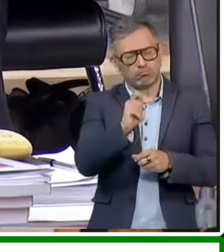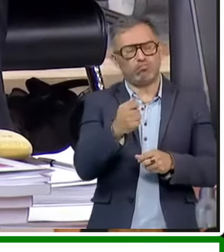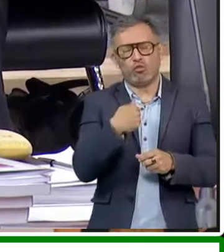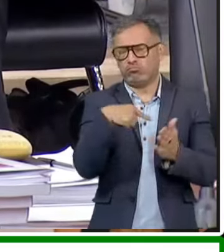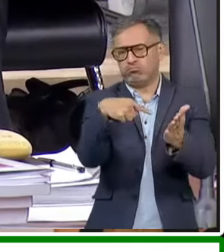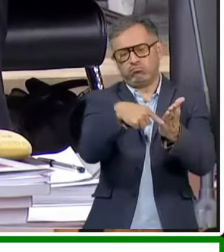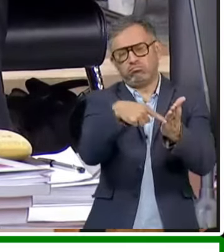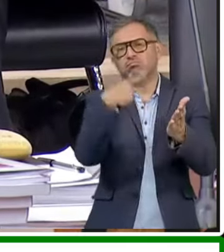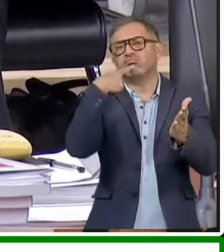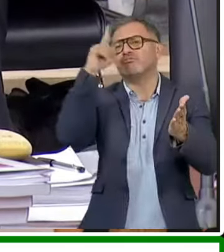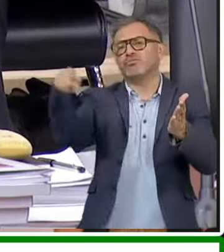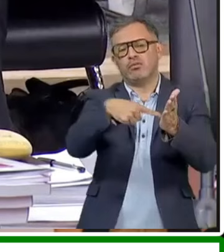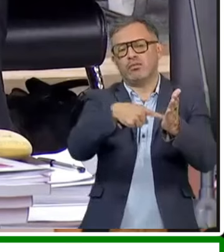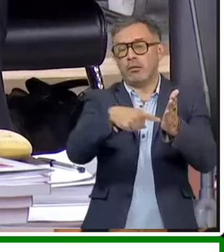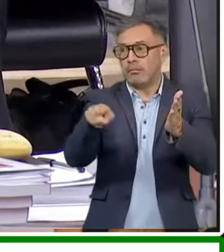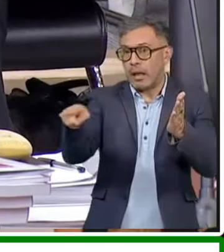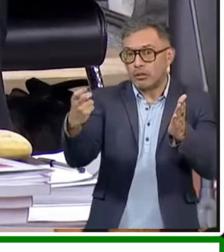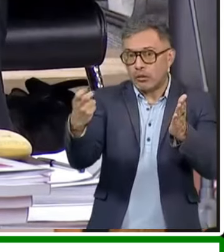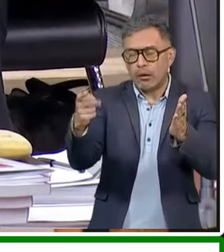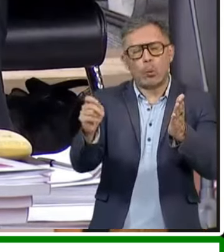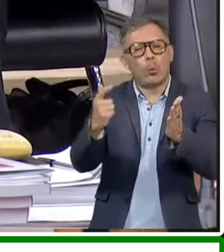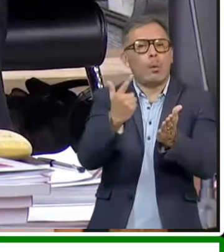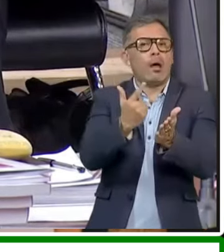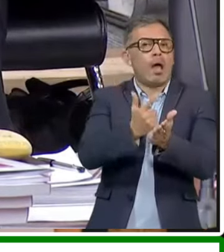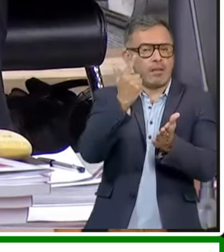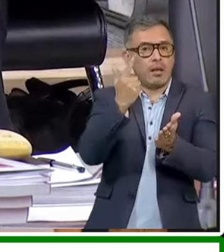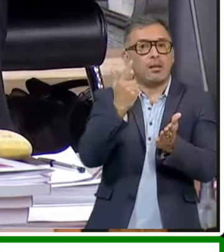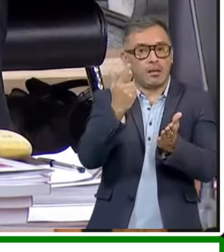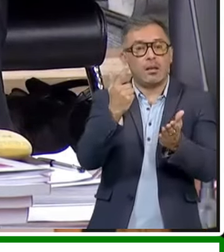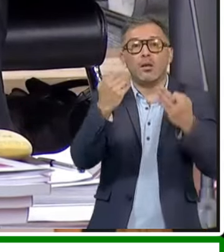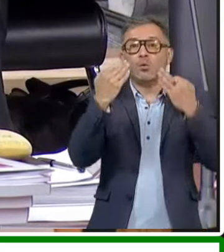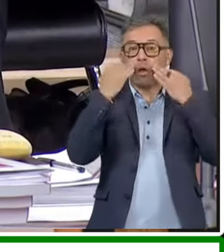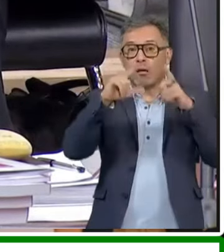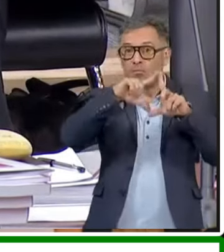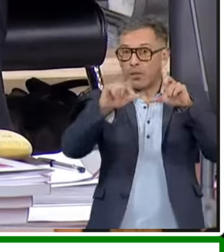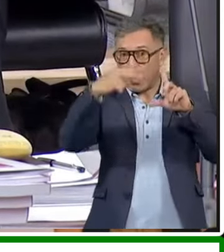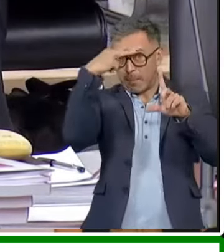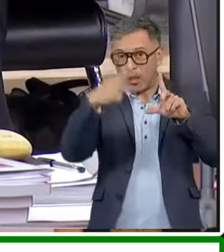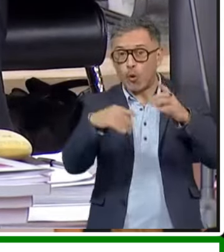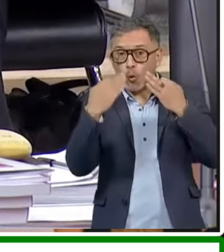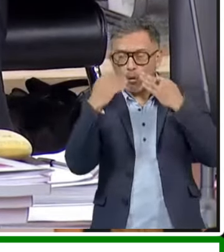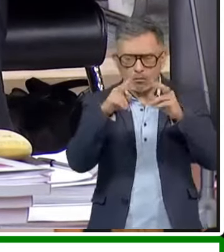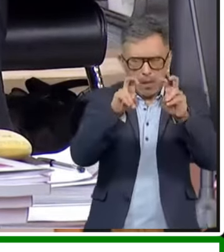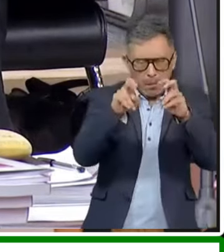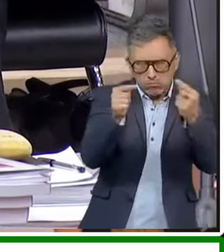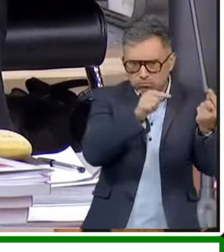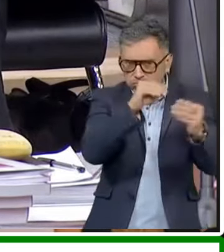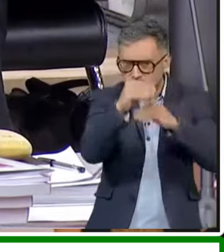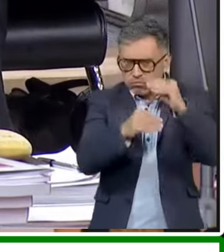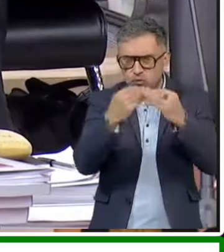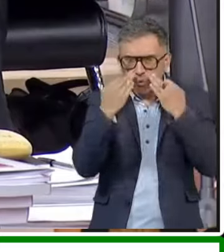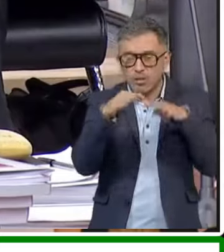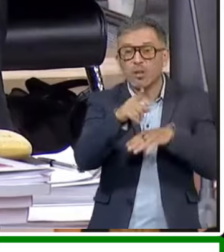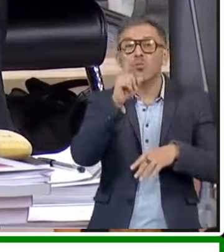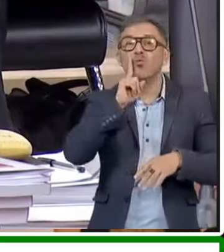hecho gravísimo y donde consta a la opinión pública y al país que está viendo estas discusiones que la consejera